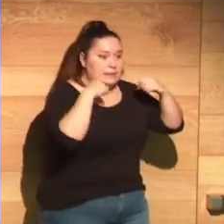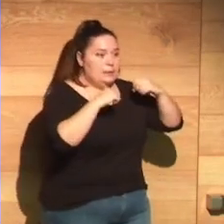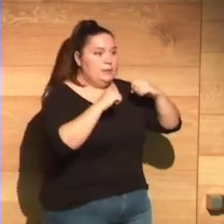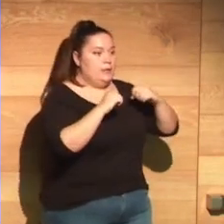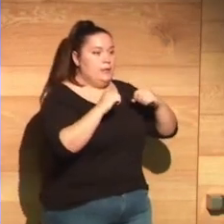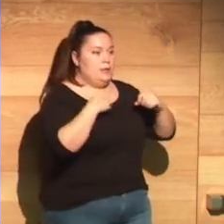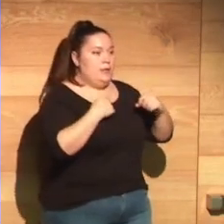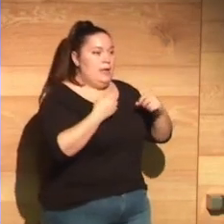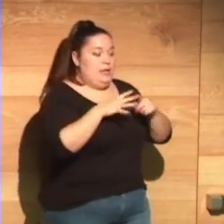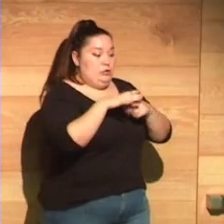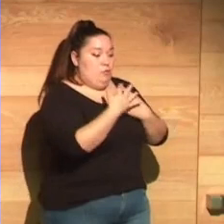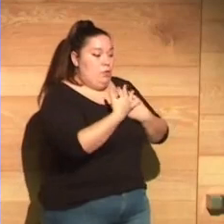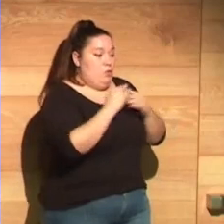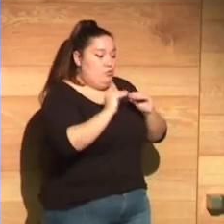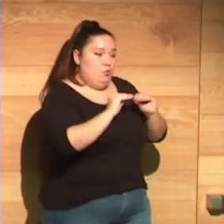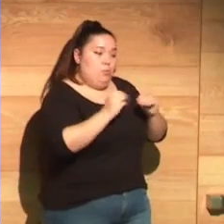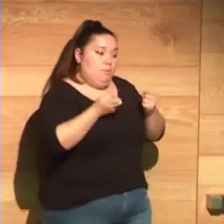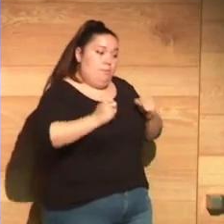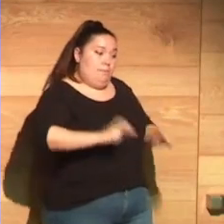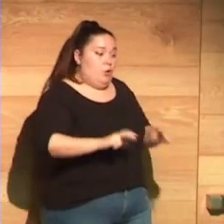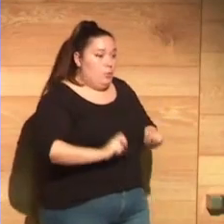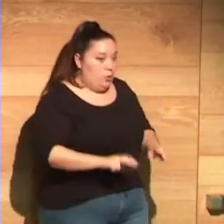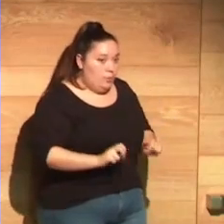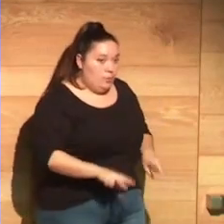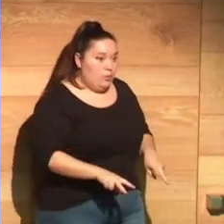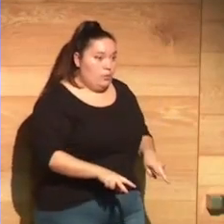hacía era... pues